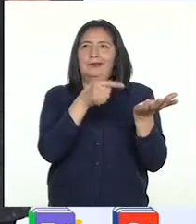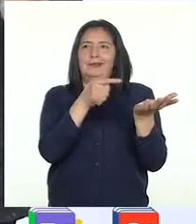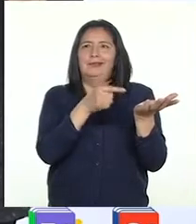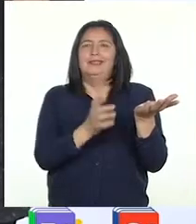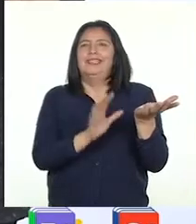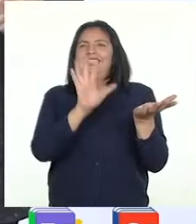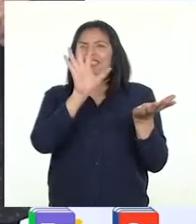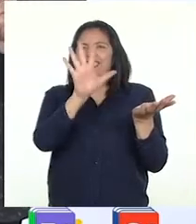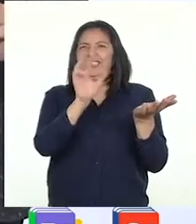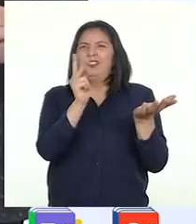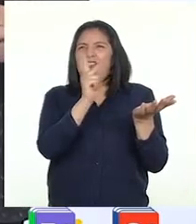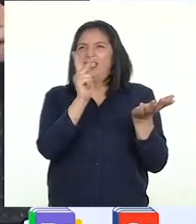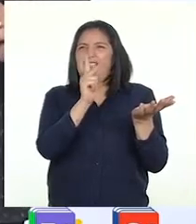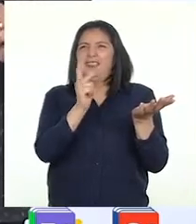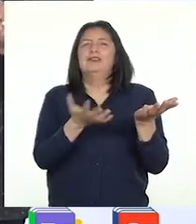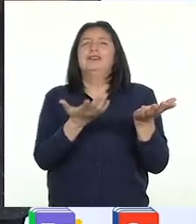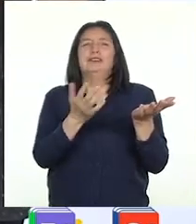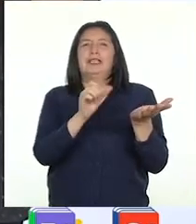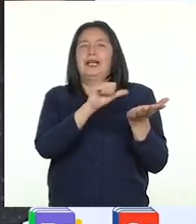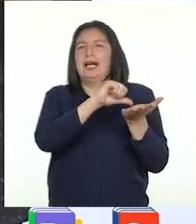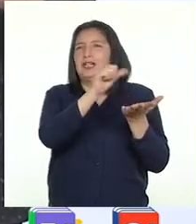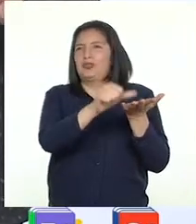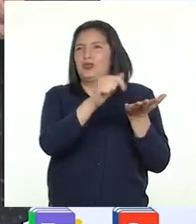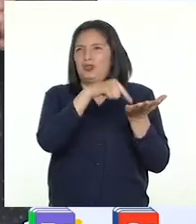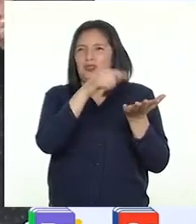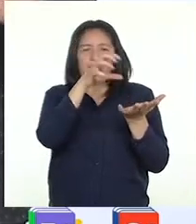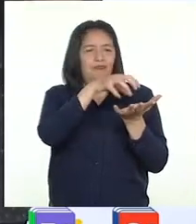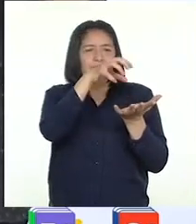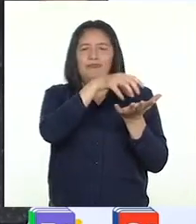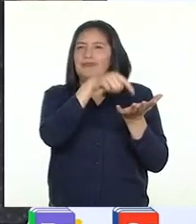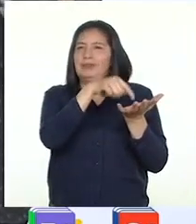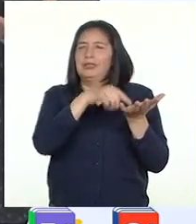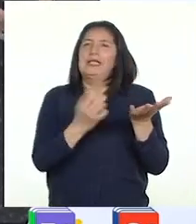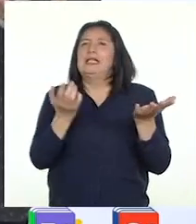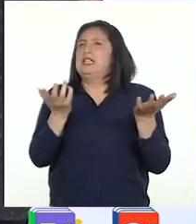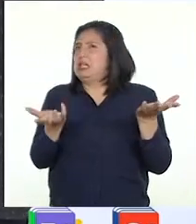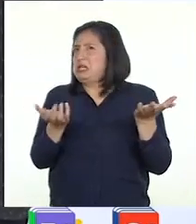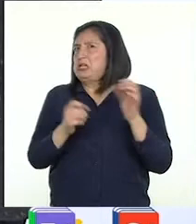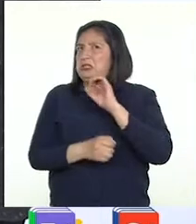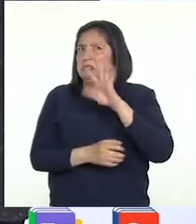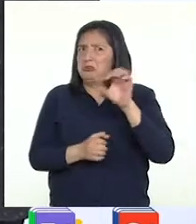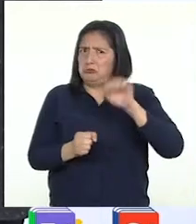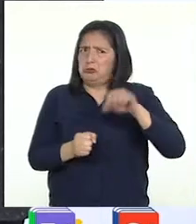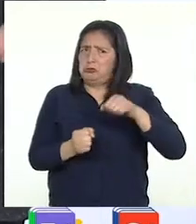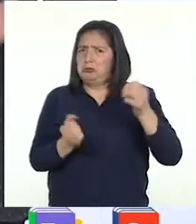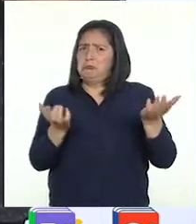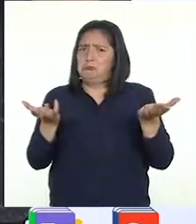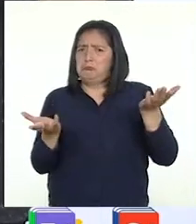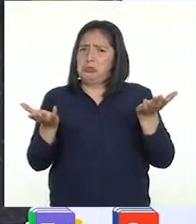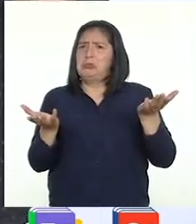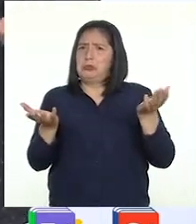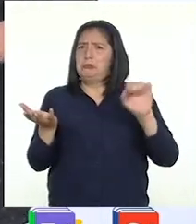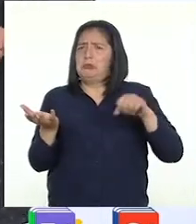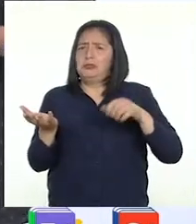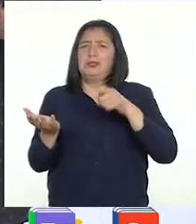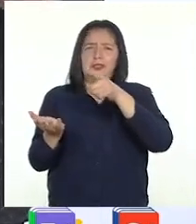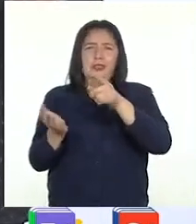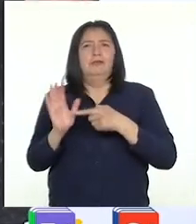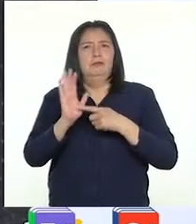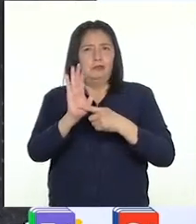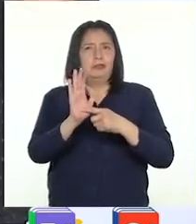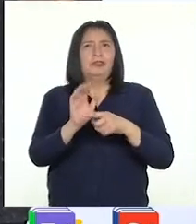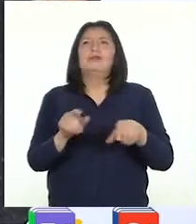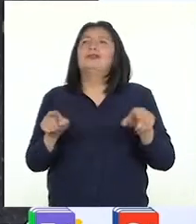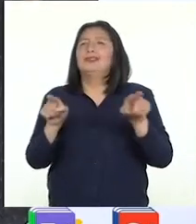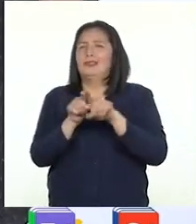de 5 kilogramos de arroz. El señor Esteban afirmaba que estaba en equilibrio y lo representamos con